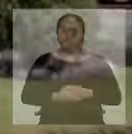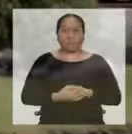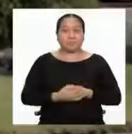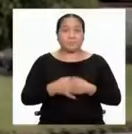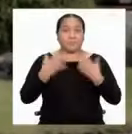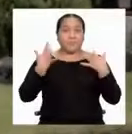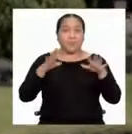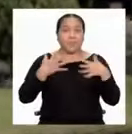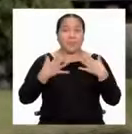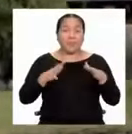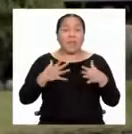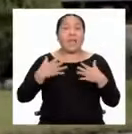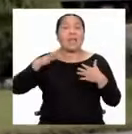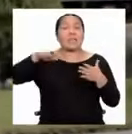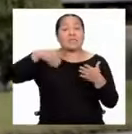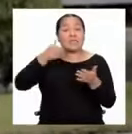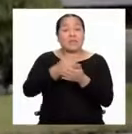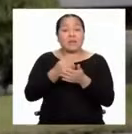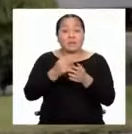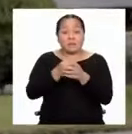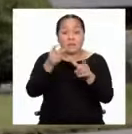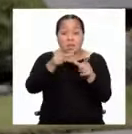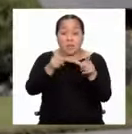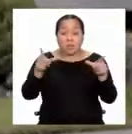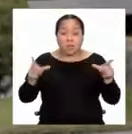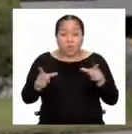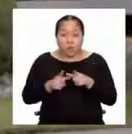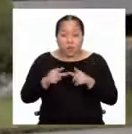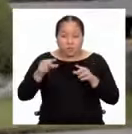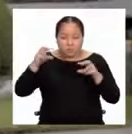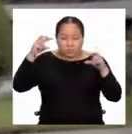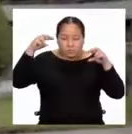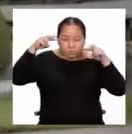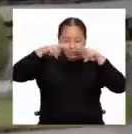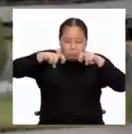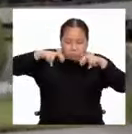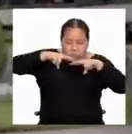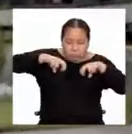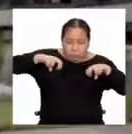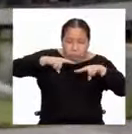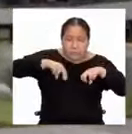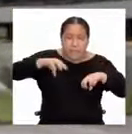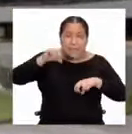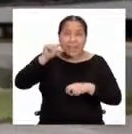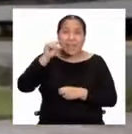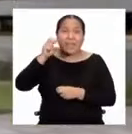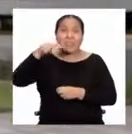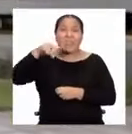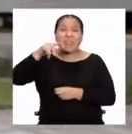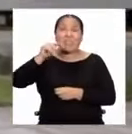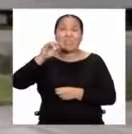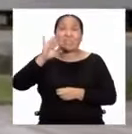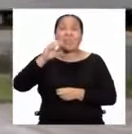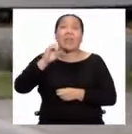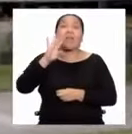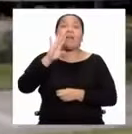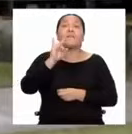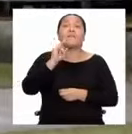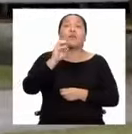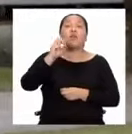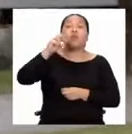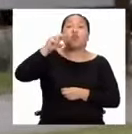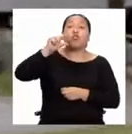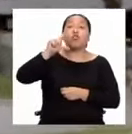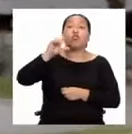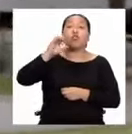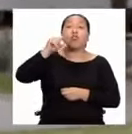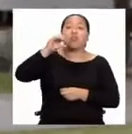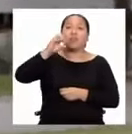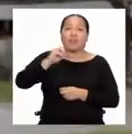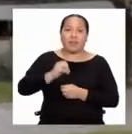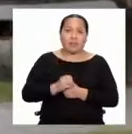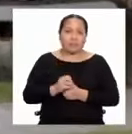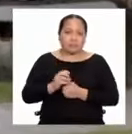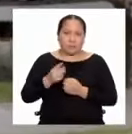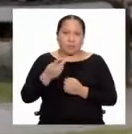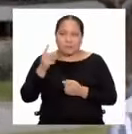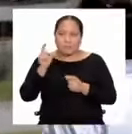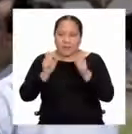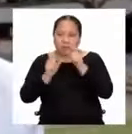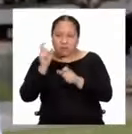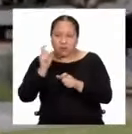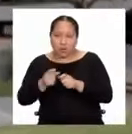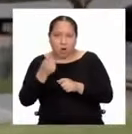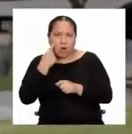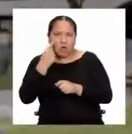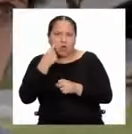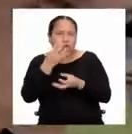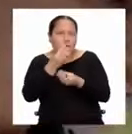Acabamos de llegar al Centro de Genética y Biología Molecular, donde vamos a hablar con dos personas que saben muchísimo sobre ADN. Así que